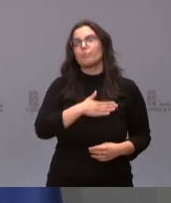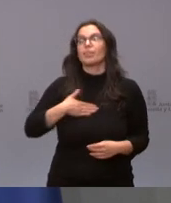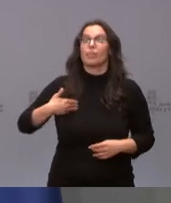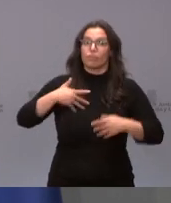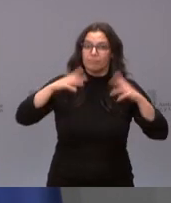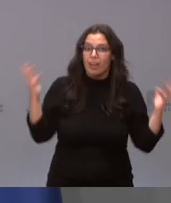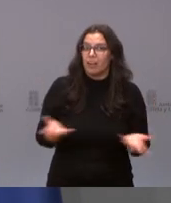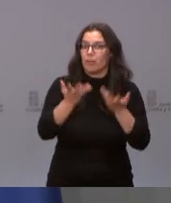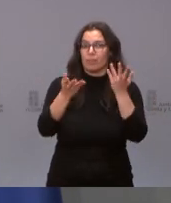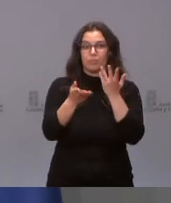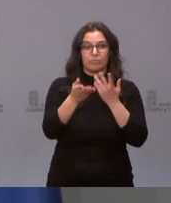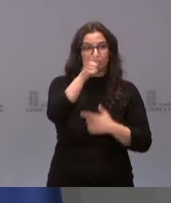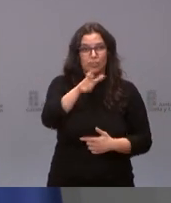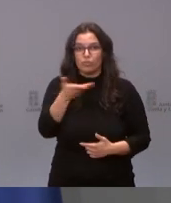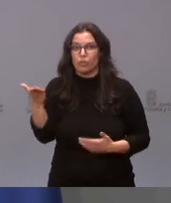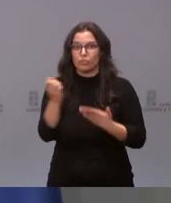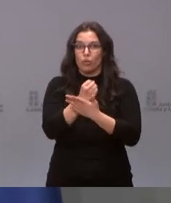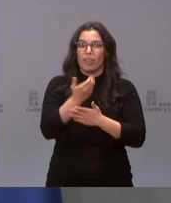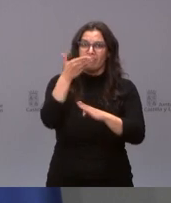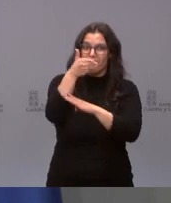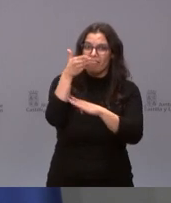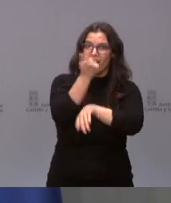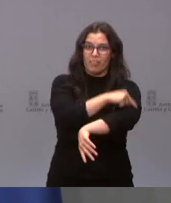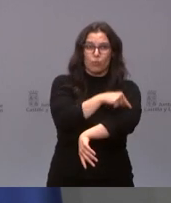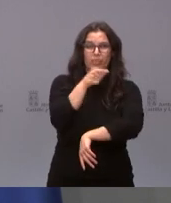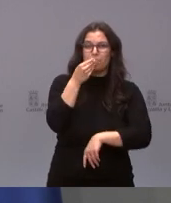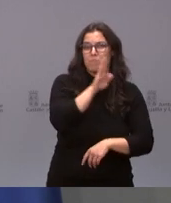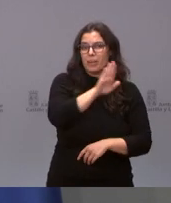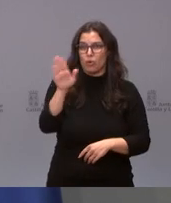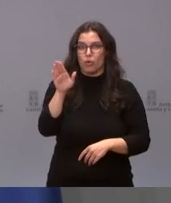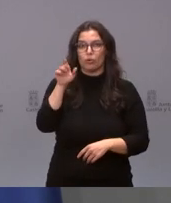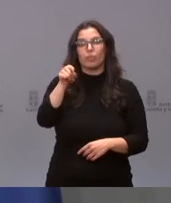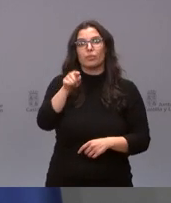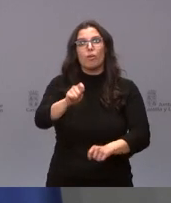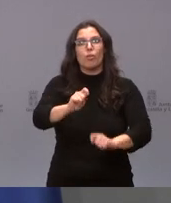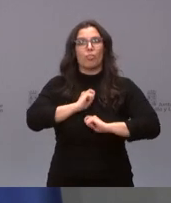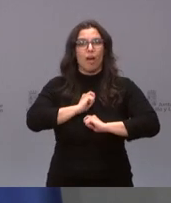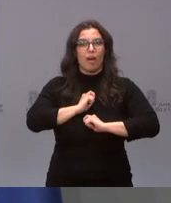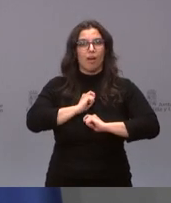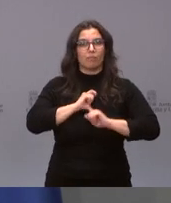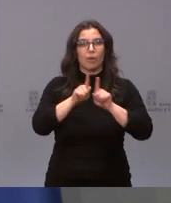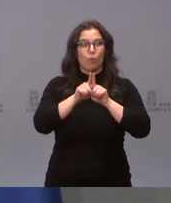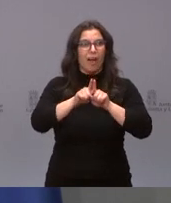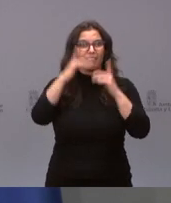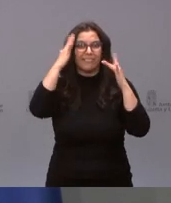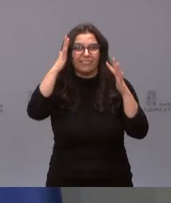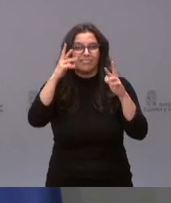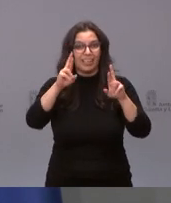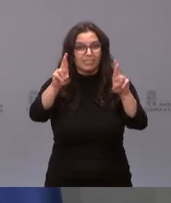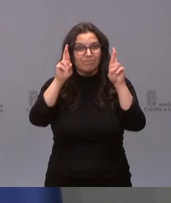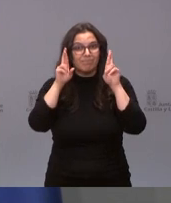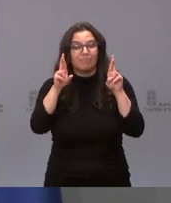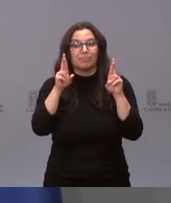a todos los ciudadanos a vacunarse es la mejor herramienta es la que nos está dando esperanza es la que nos dice